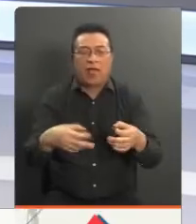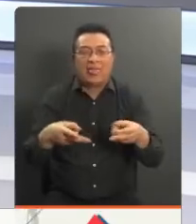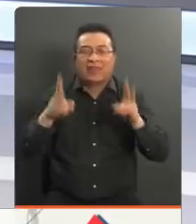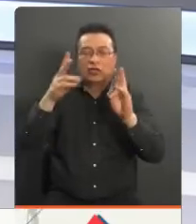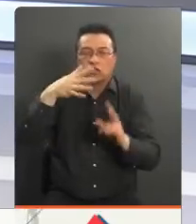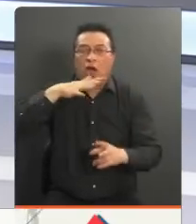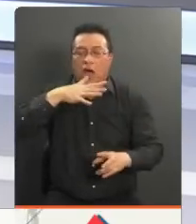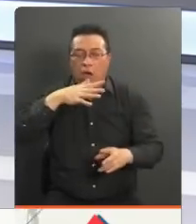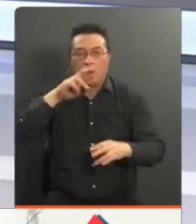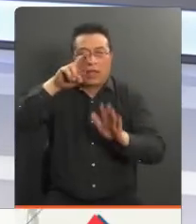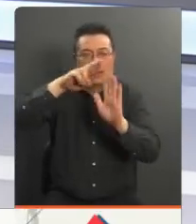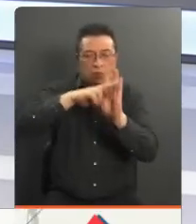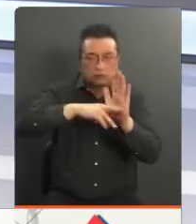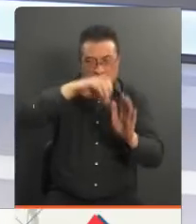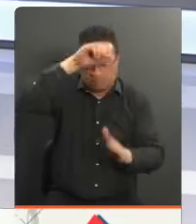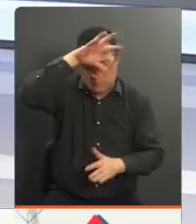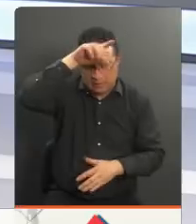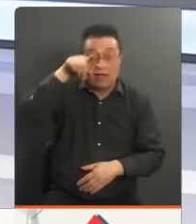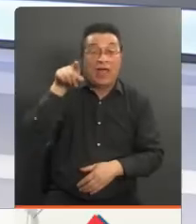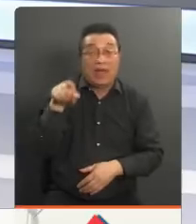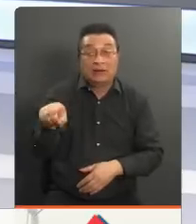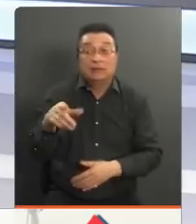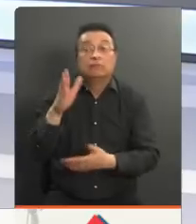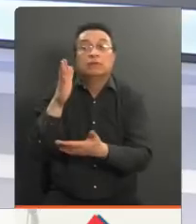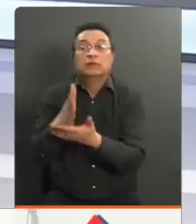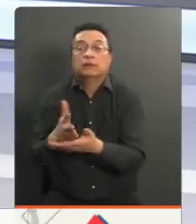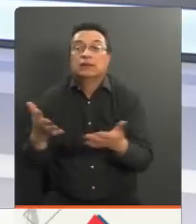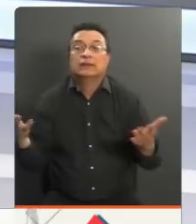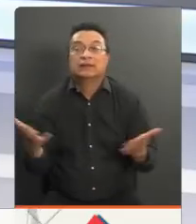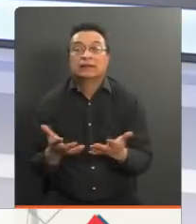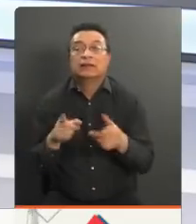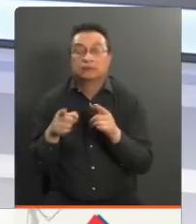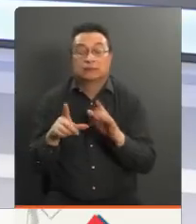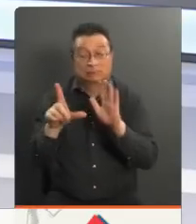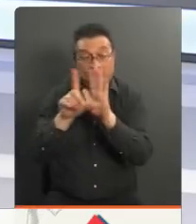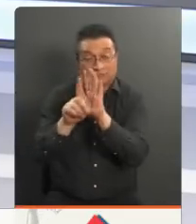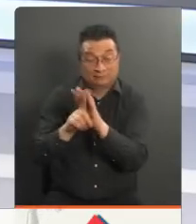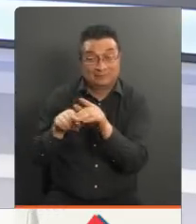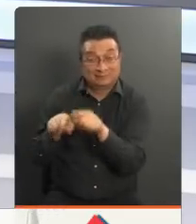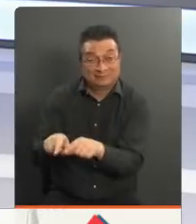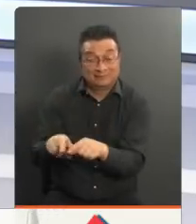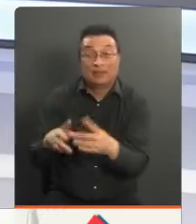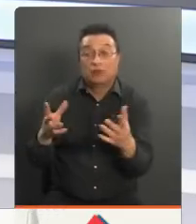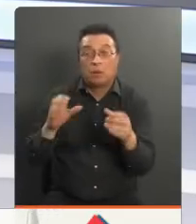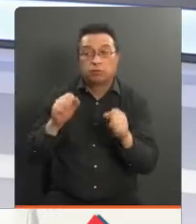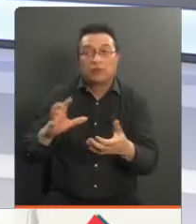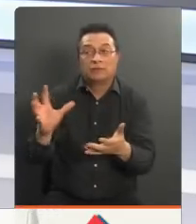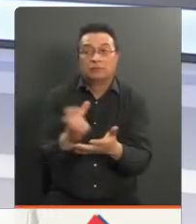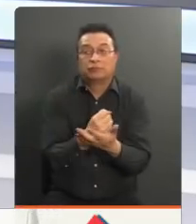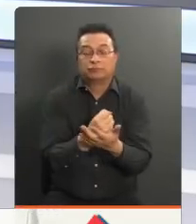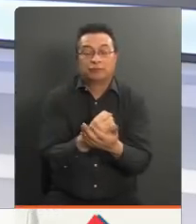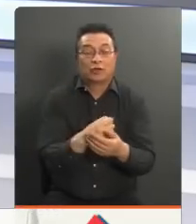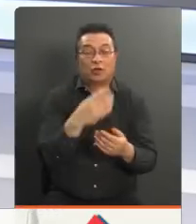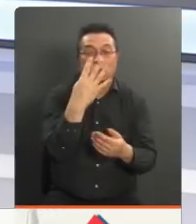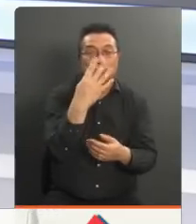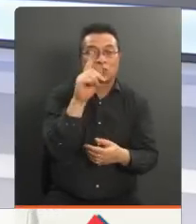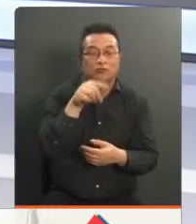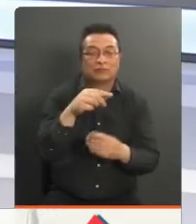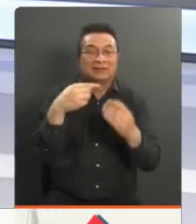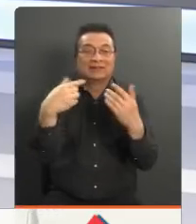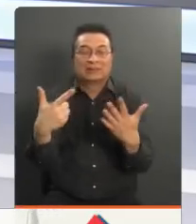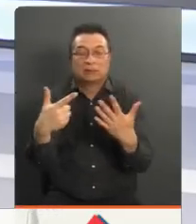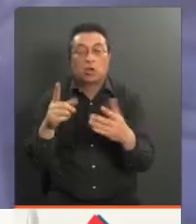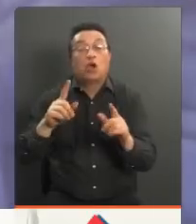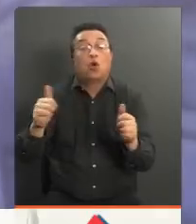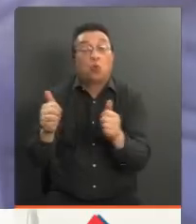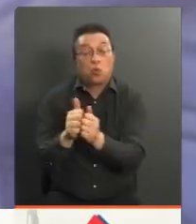regulación minera. Ahí lo que tendría que pasar en esta legislatura es lograr 4/7 con plebiscito, es decir,